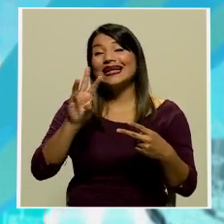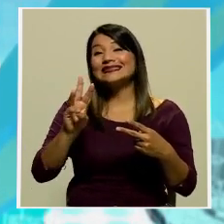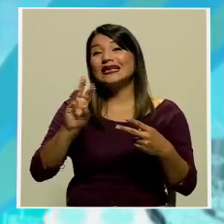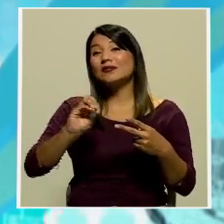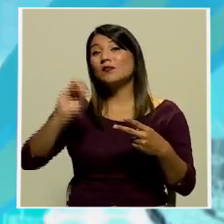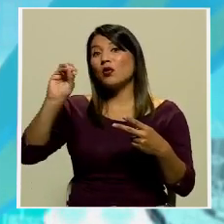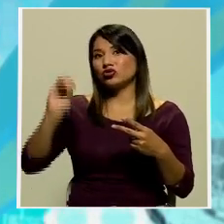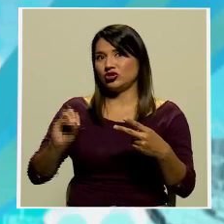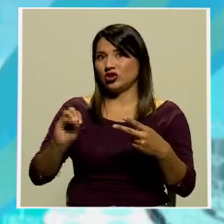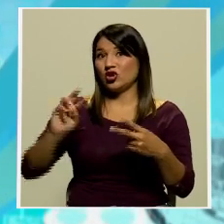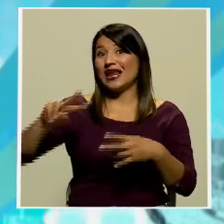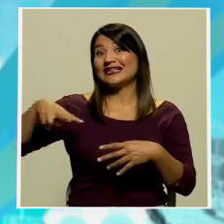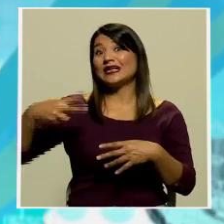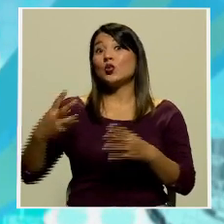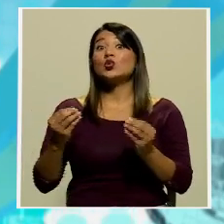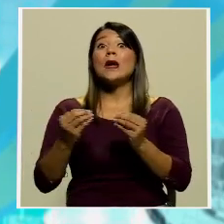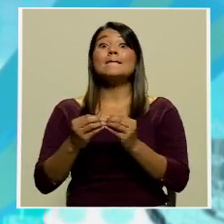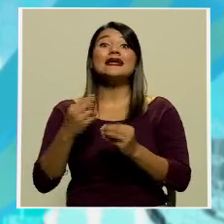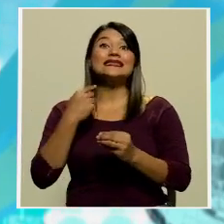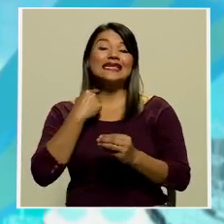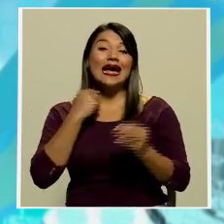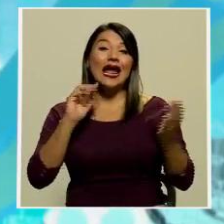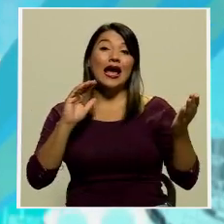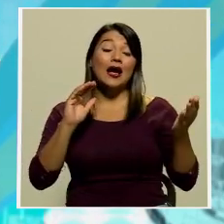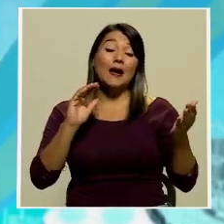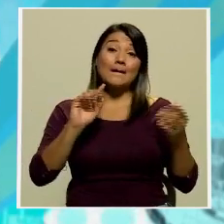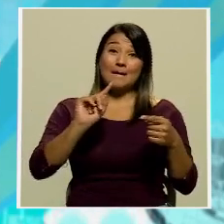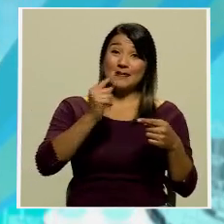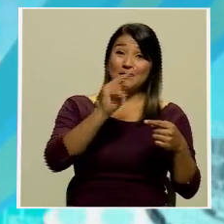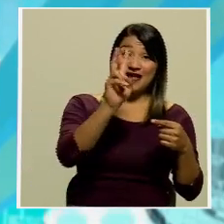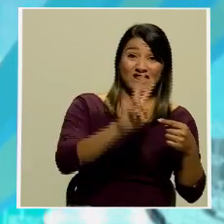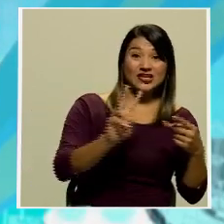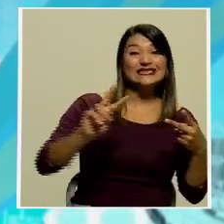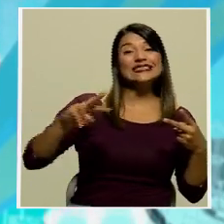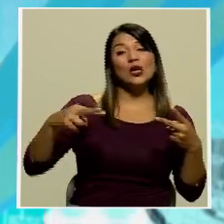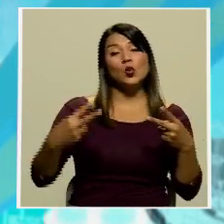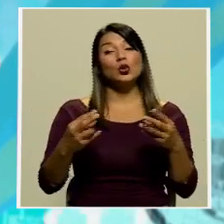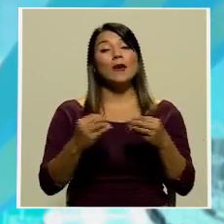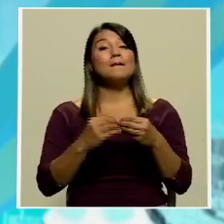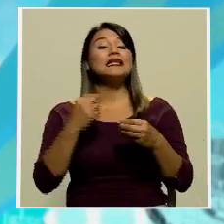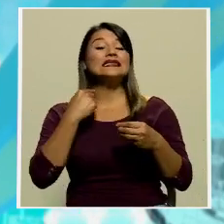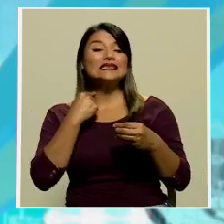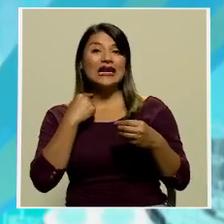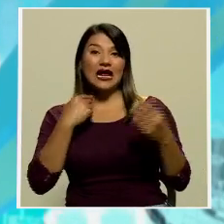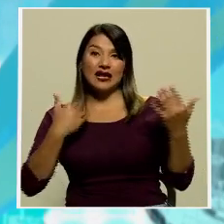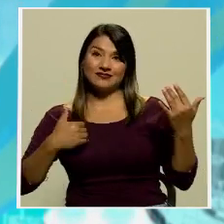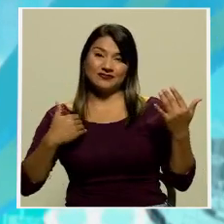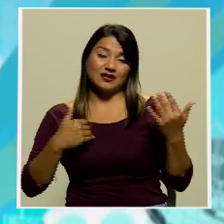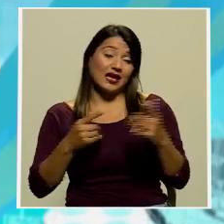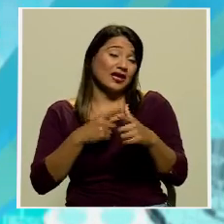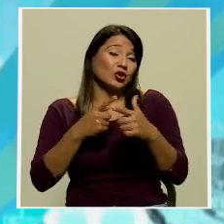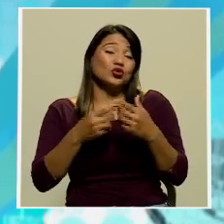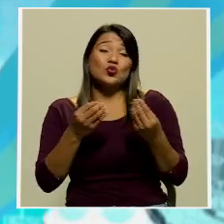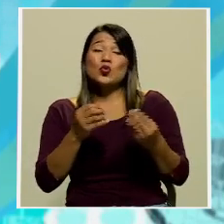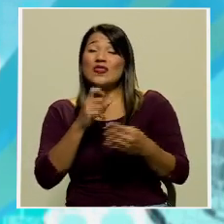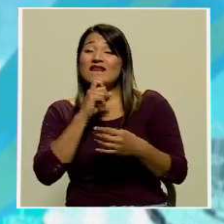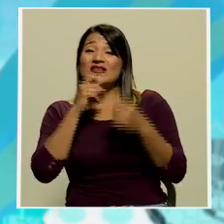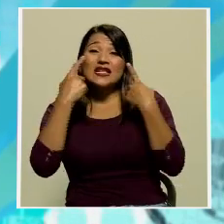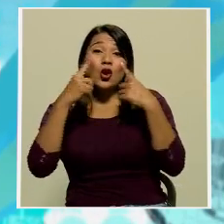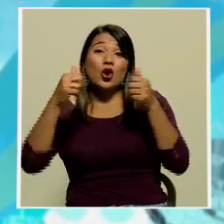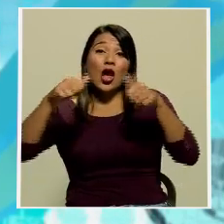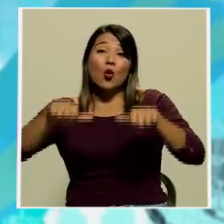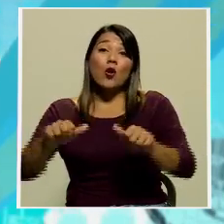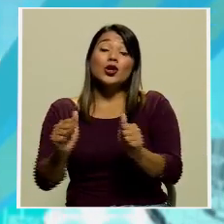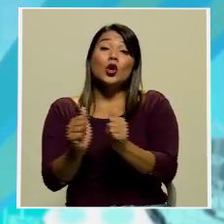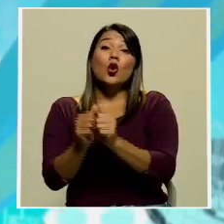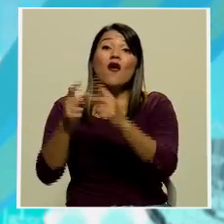36% después de Venezuela, o sea, condiciones sociales muy complejas para cumplir con cualquier acuerdo. La cuestión es, ¿esto